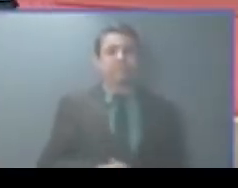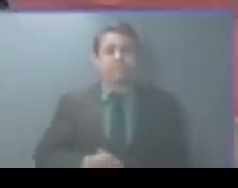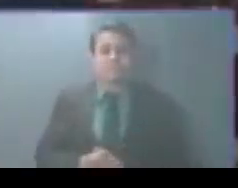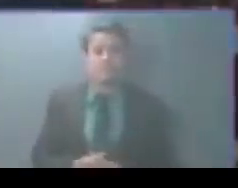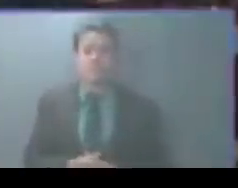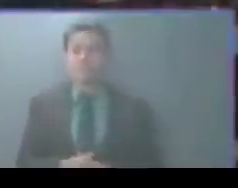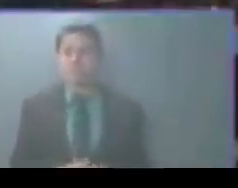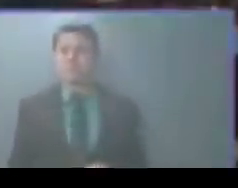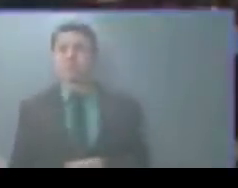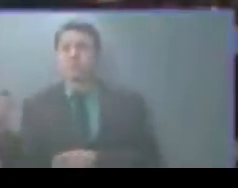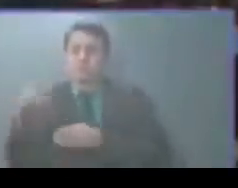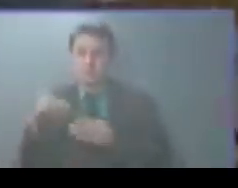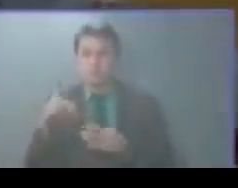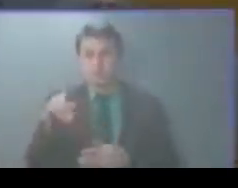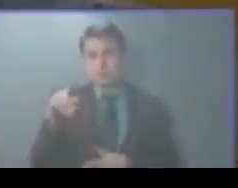Doctor Rodolfo Parker.